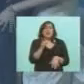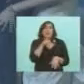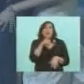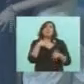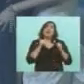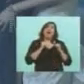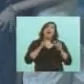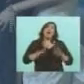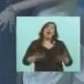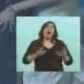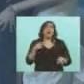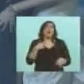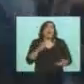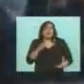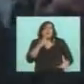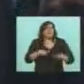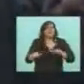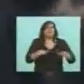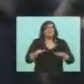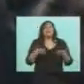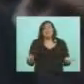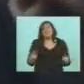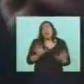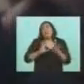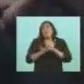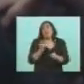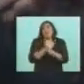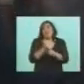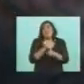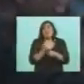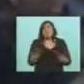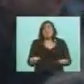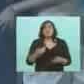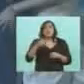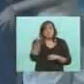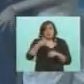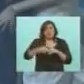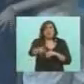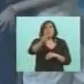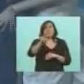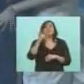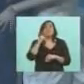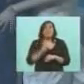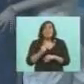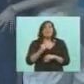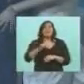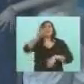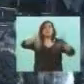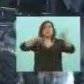me parece que es la forma de hacerlo. Y lo importante que va a ser que en 30 días se va llamar a un